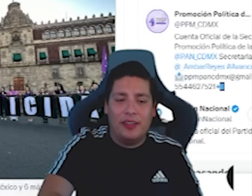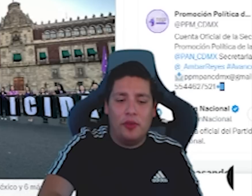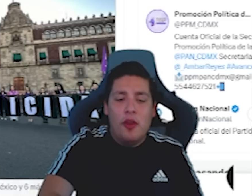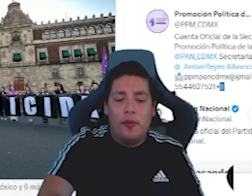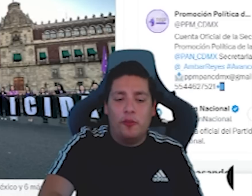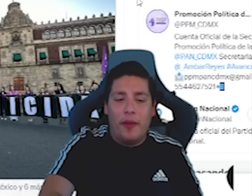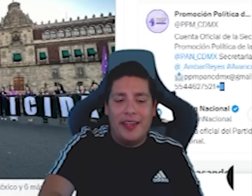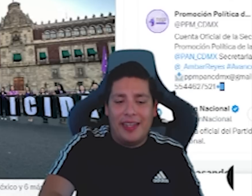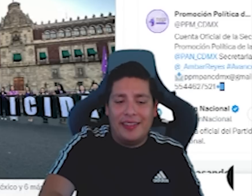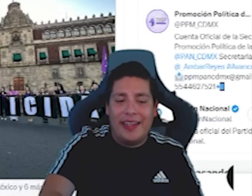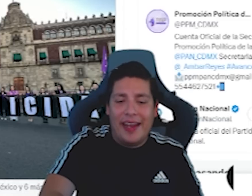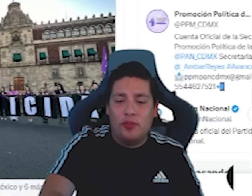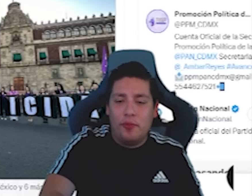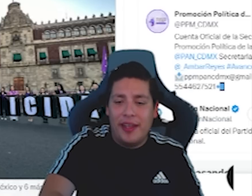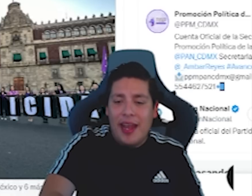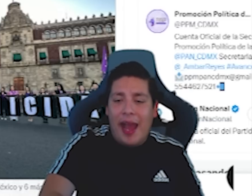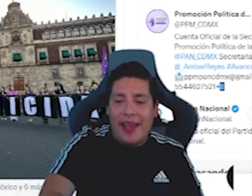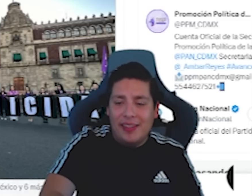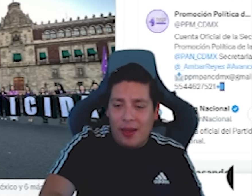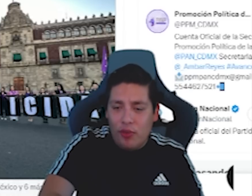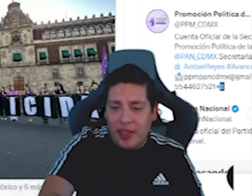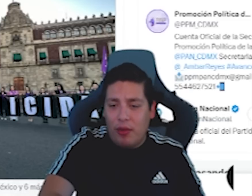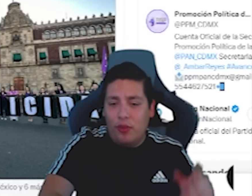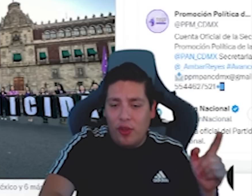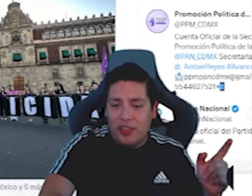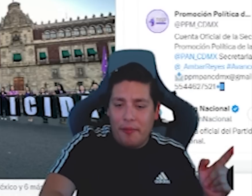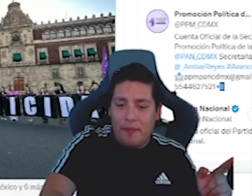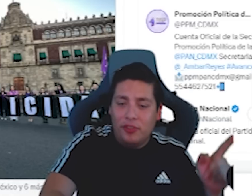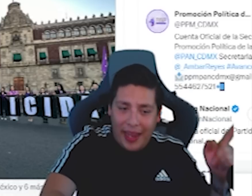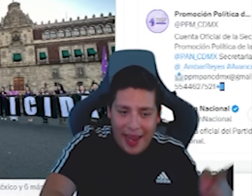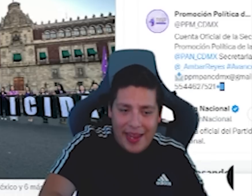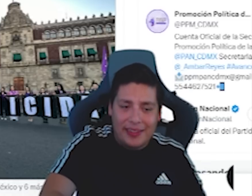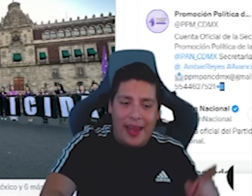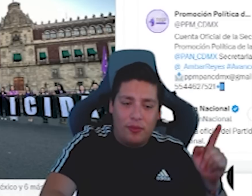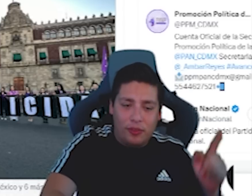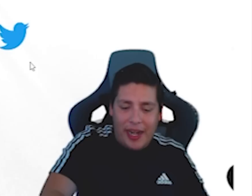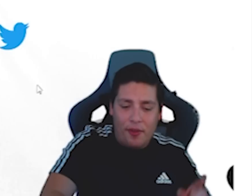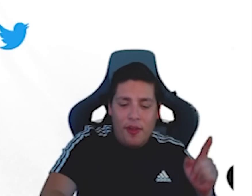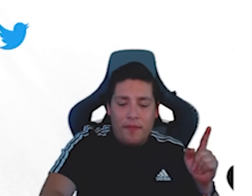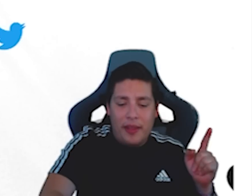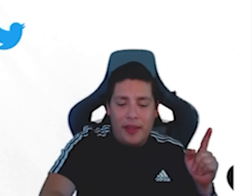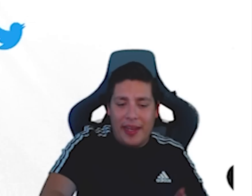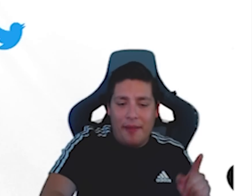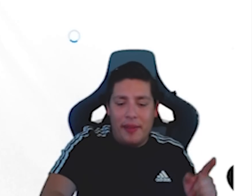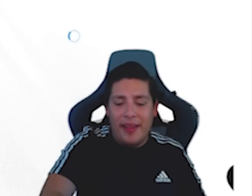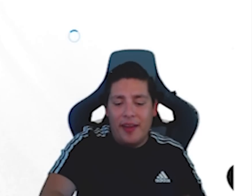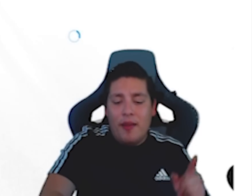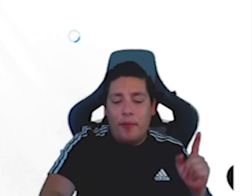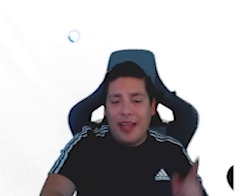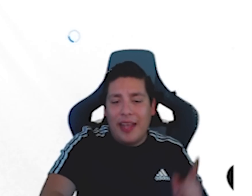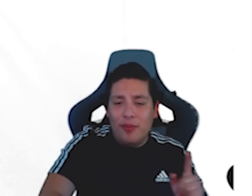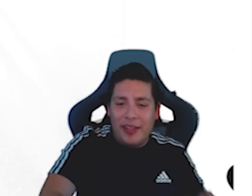como en este caso pues los panistas, se quieren subir a esta lucha cuando todos sabemos que ellas, al contrario de lo que